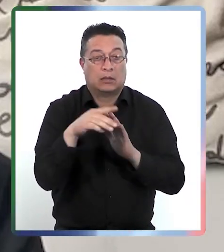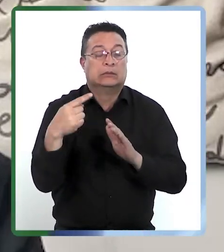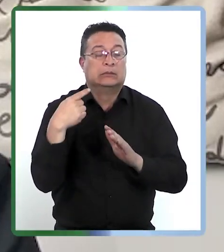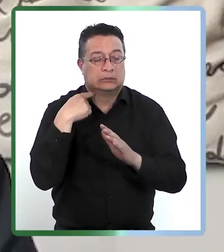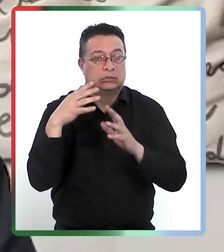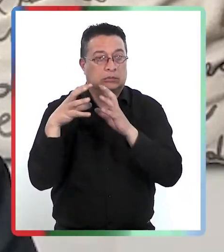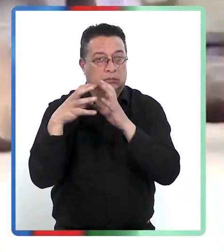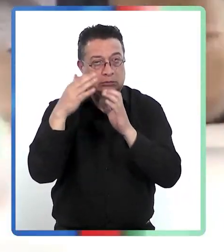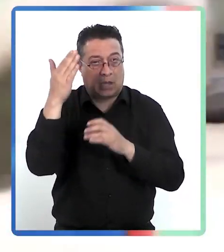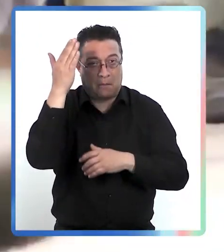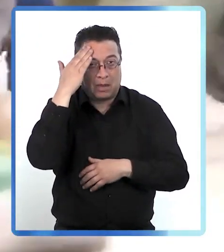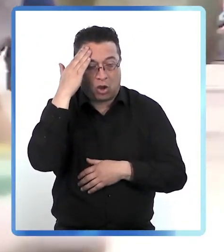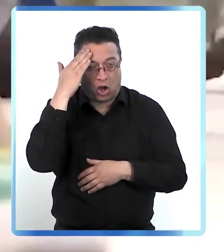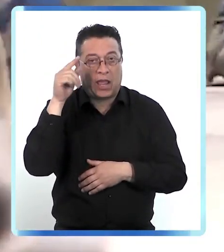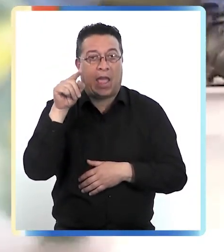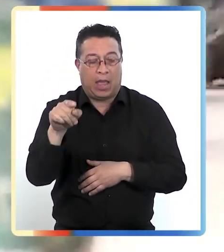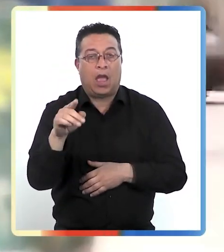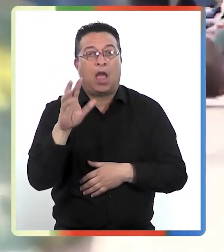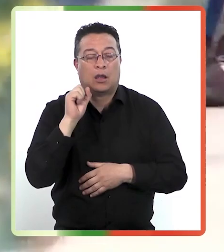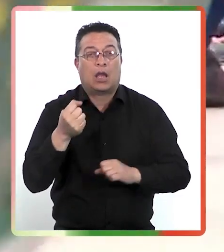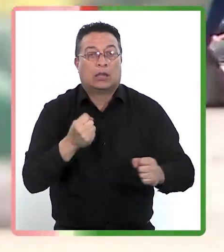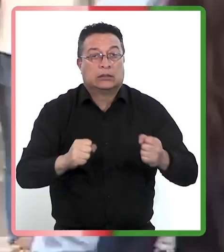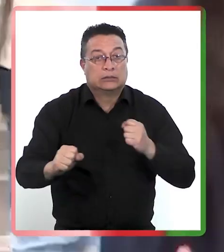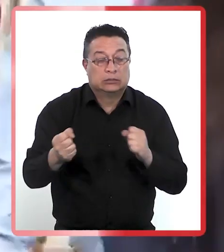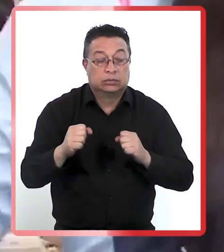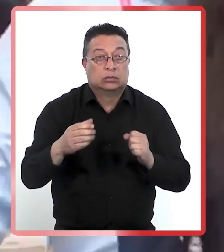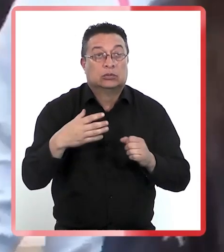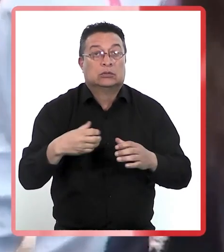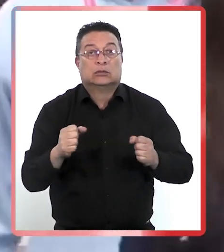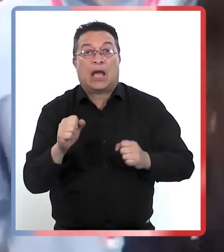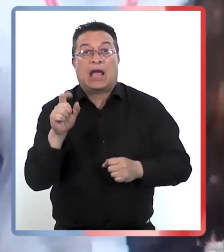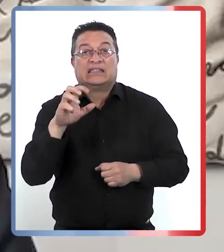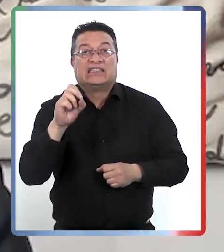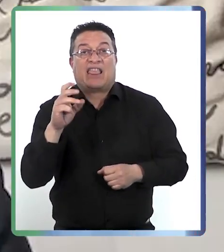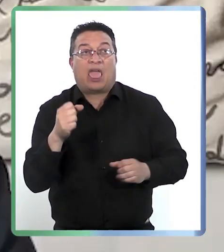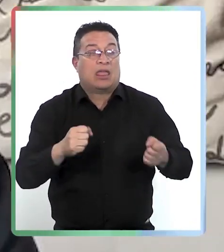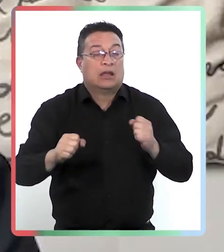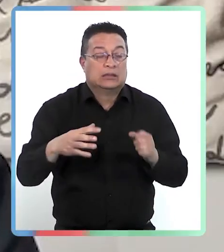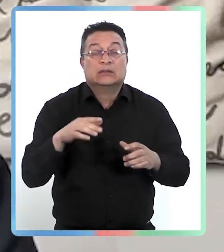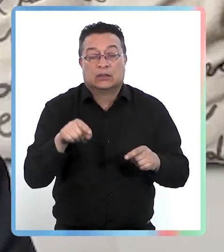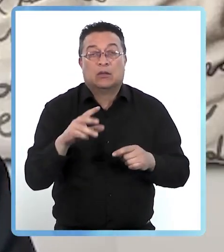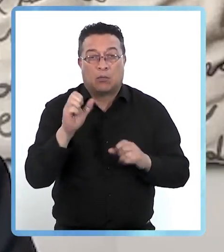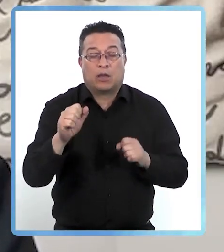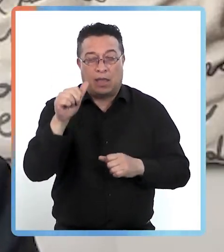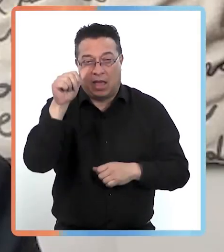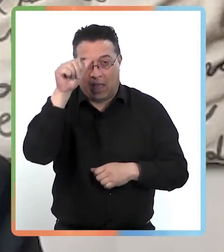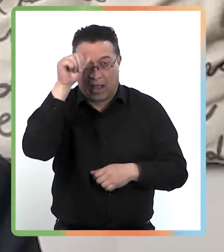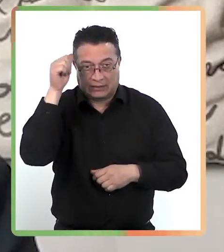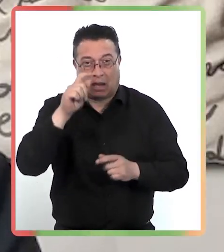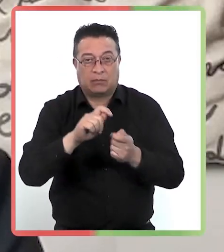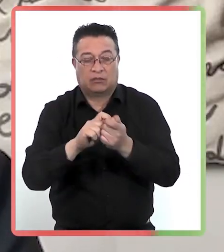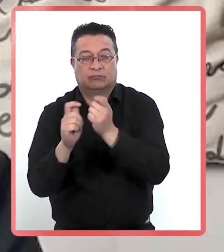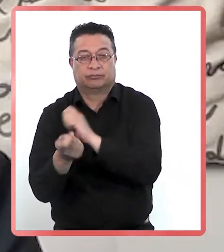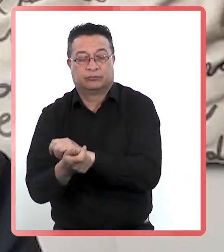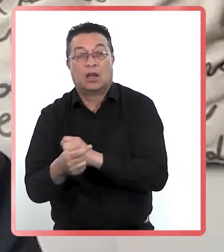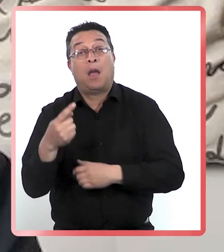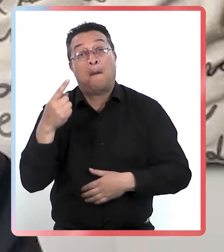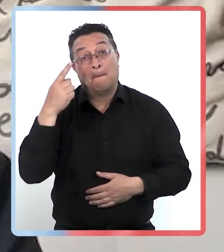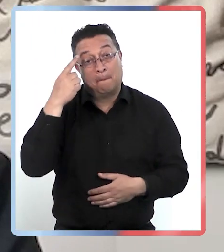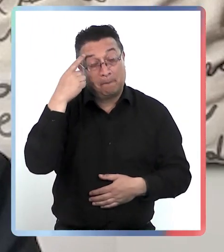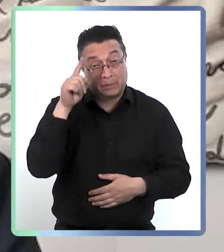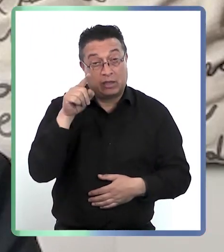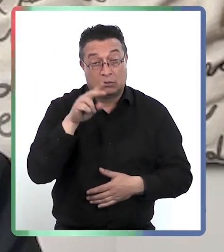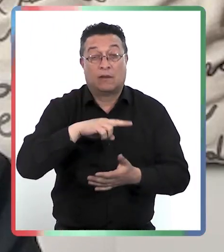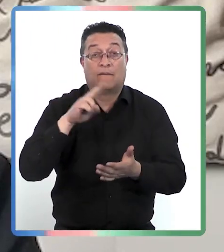tener fallas de memoria por los cuadros depresivos, los cuadros ansiosos, y siempre tienen el temor de que puedan tener una enfermedad de Alzheimer, ¿ya?